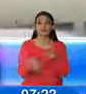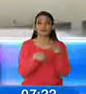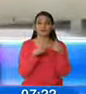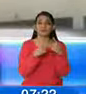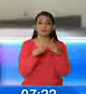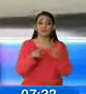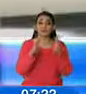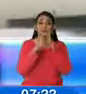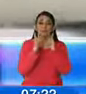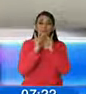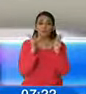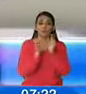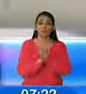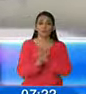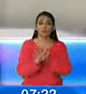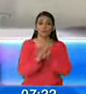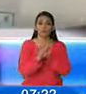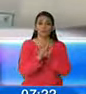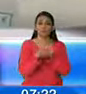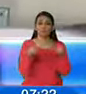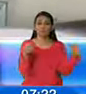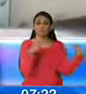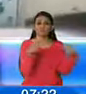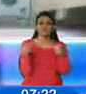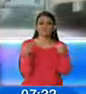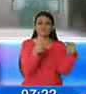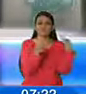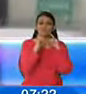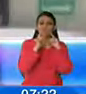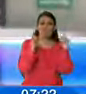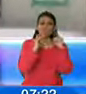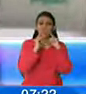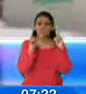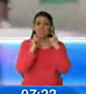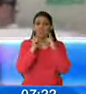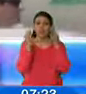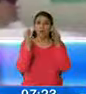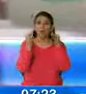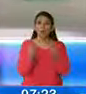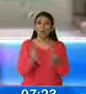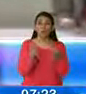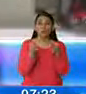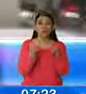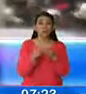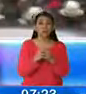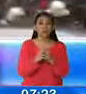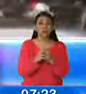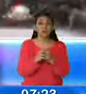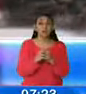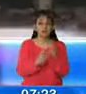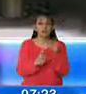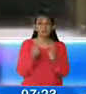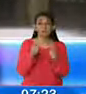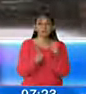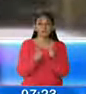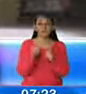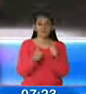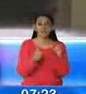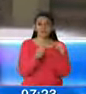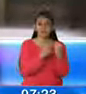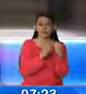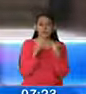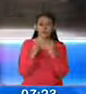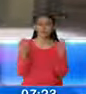Popular protagonizaron un intercambio de gritos justo en el momento que los candidatos de ambas